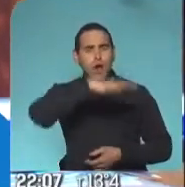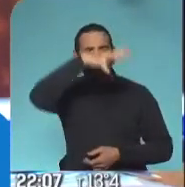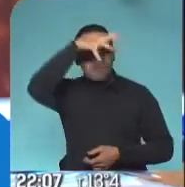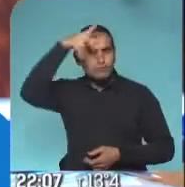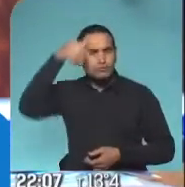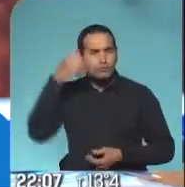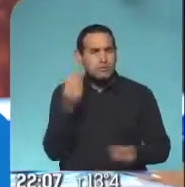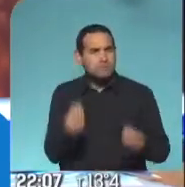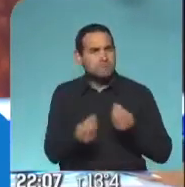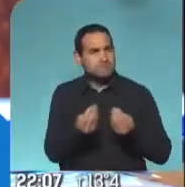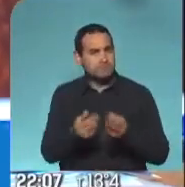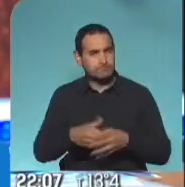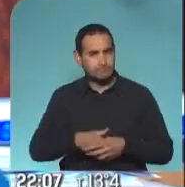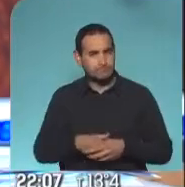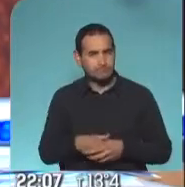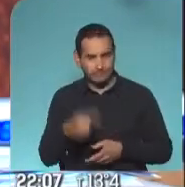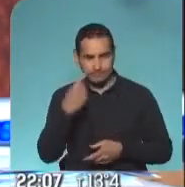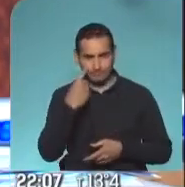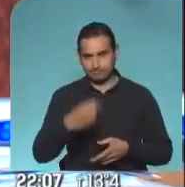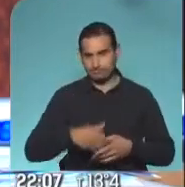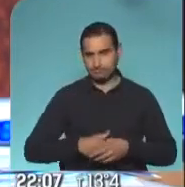significa.